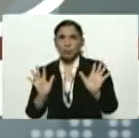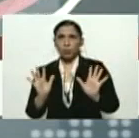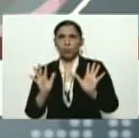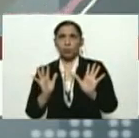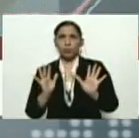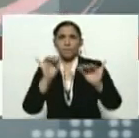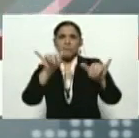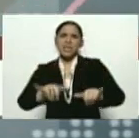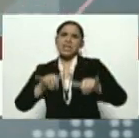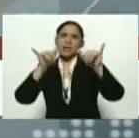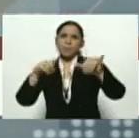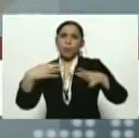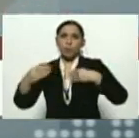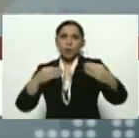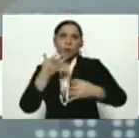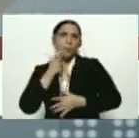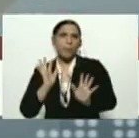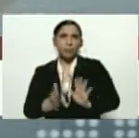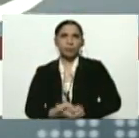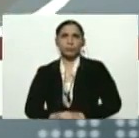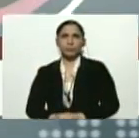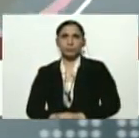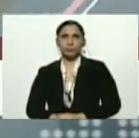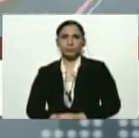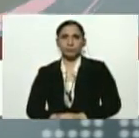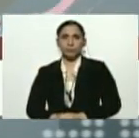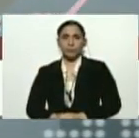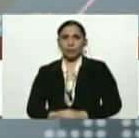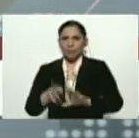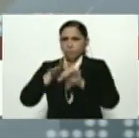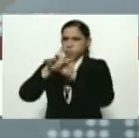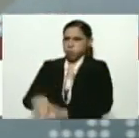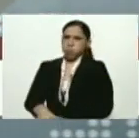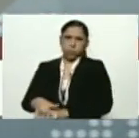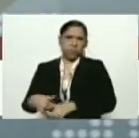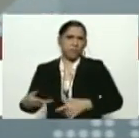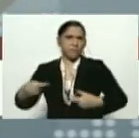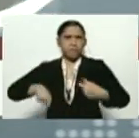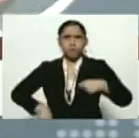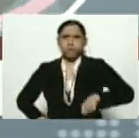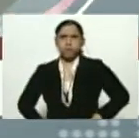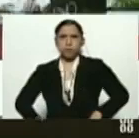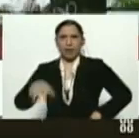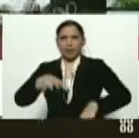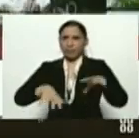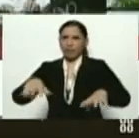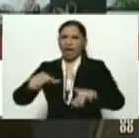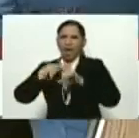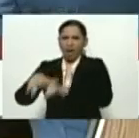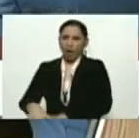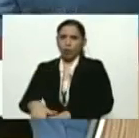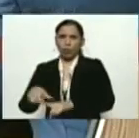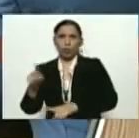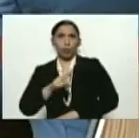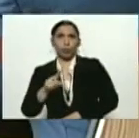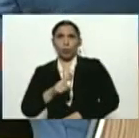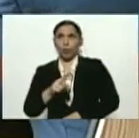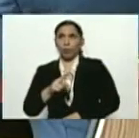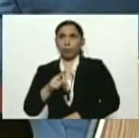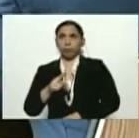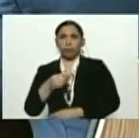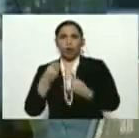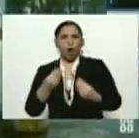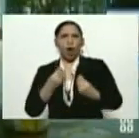mismo modelo. Un modelo de explotación capitalista agotado, que no ha podido ser capaz de dar